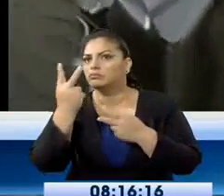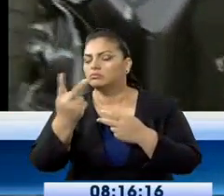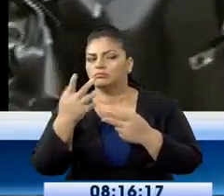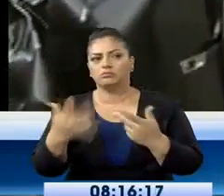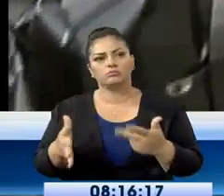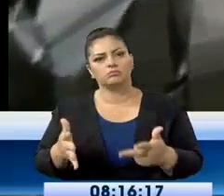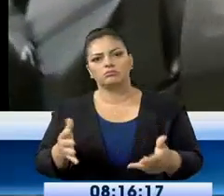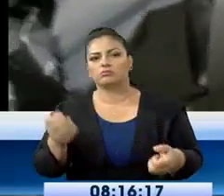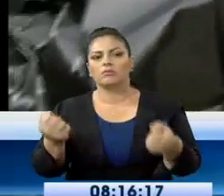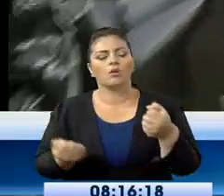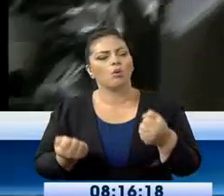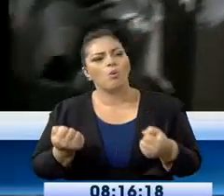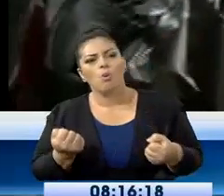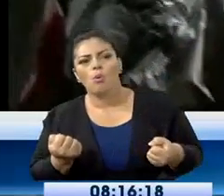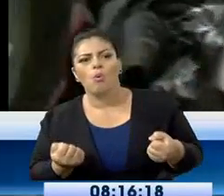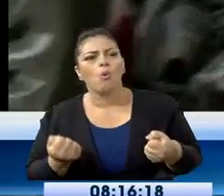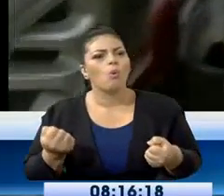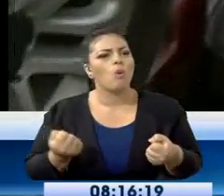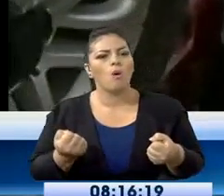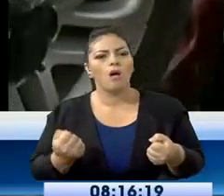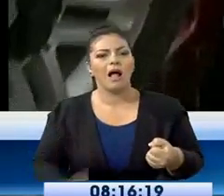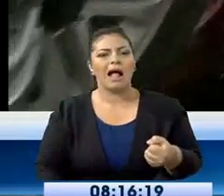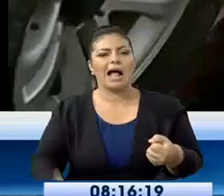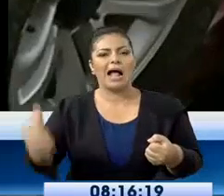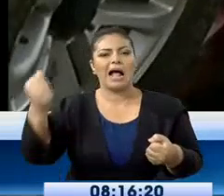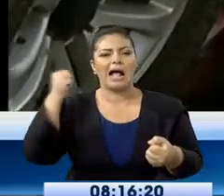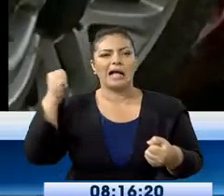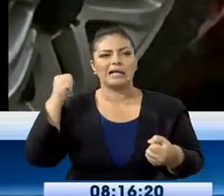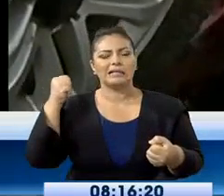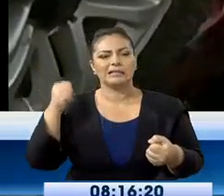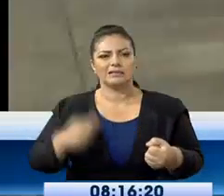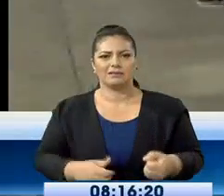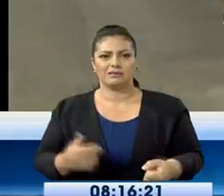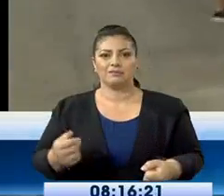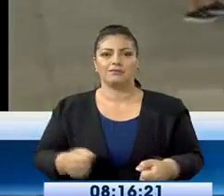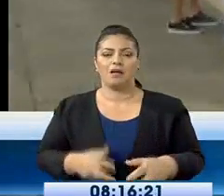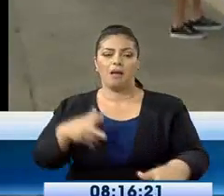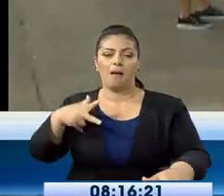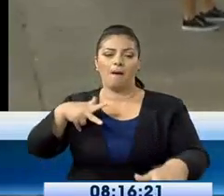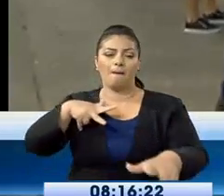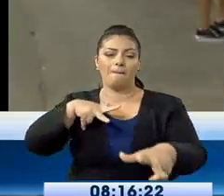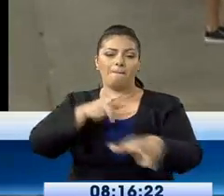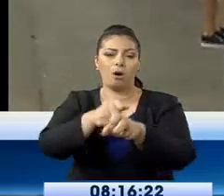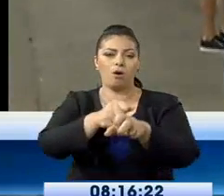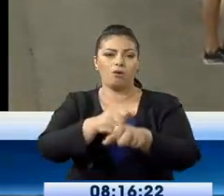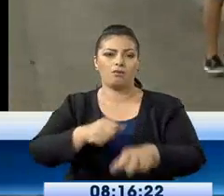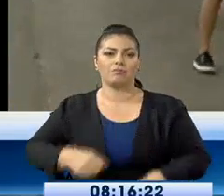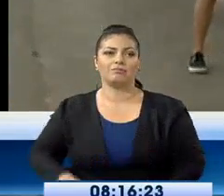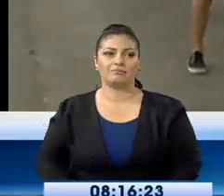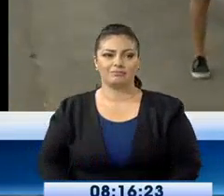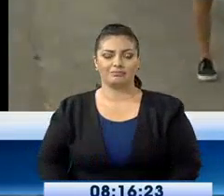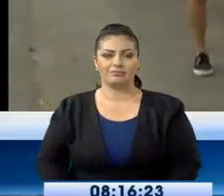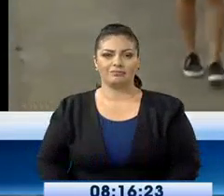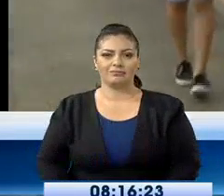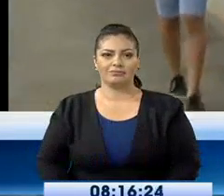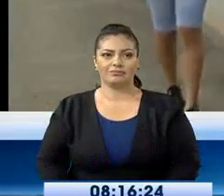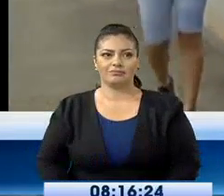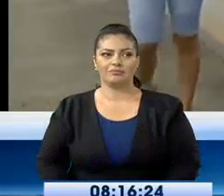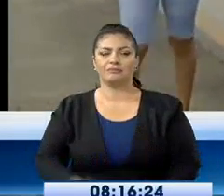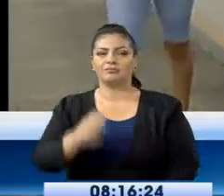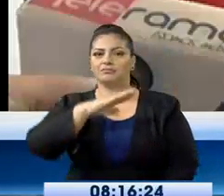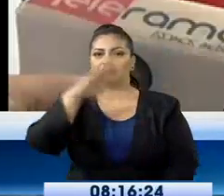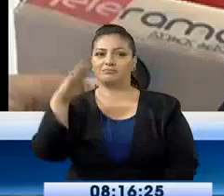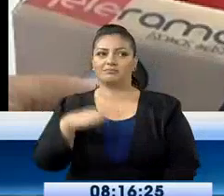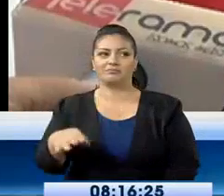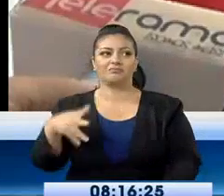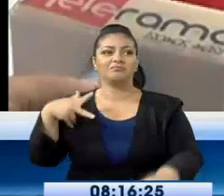produjo el percance. Frena la camioneta, frena la calle. Todos frenan así. Porque ya el otro venía cerca al lado mío. ¿Ya qué voy a hacer? Y